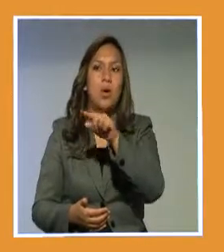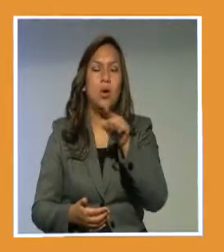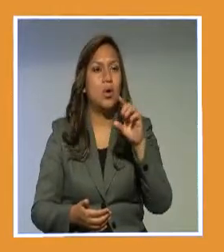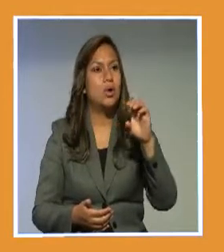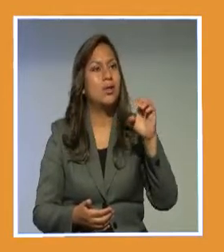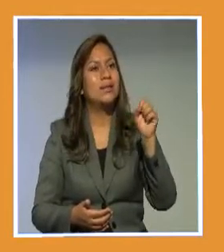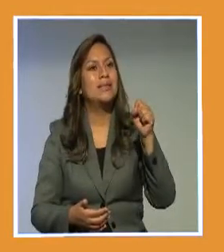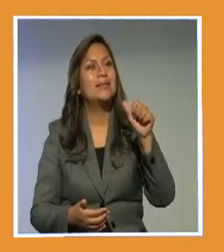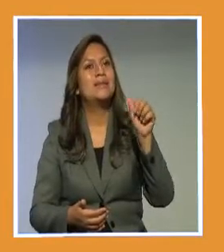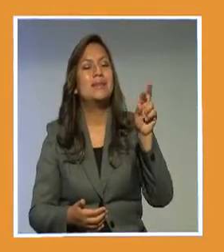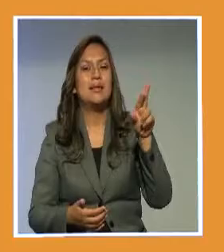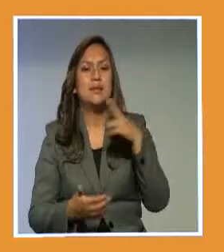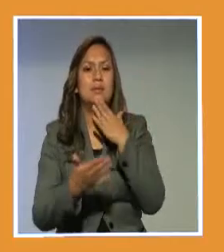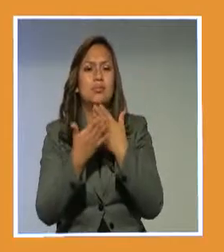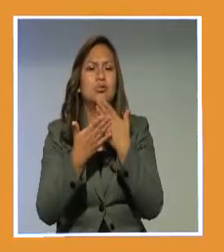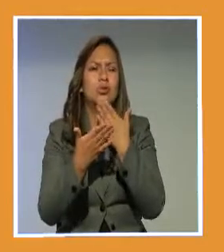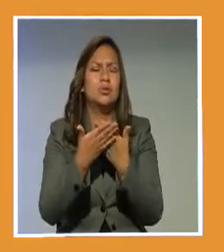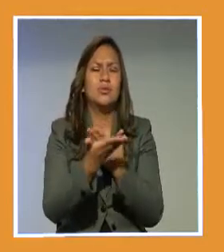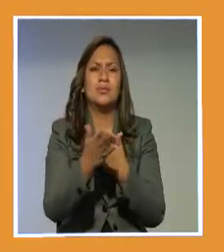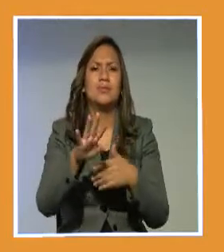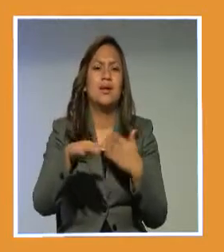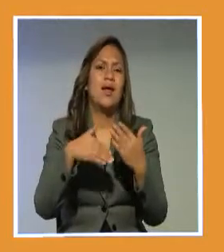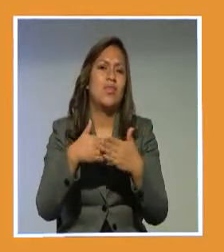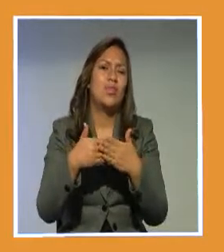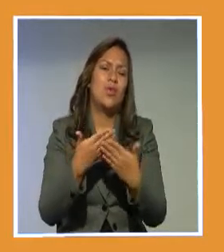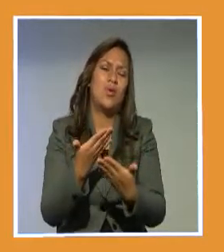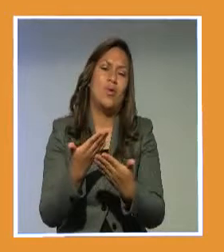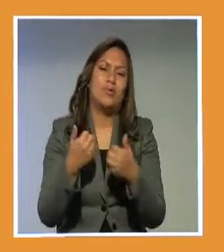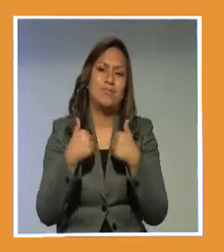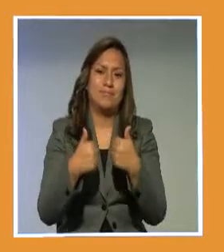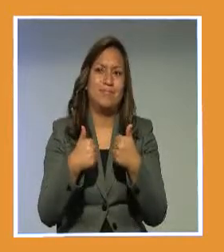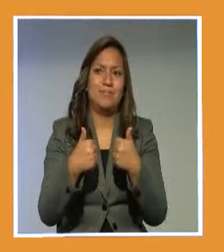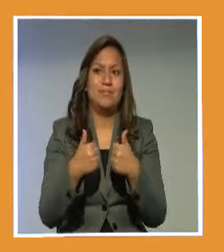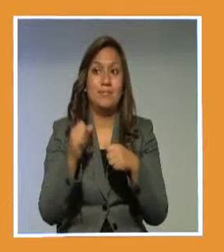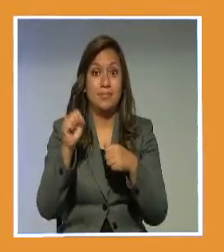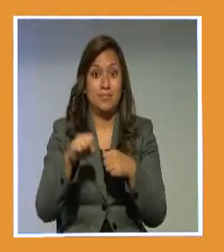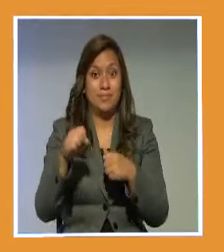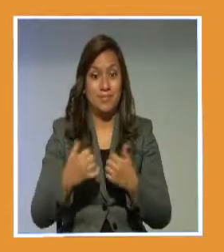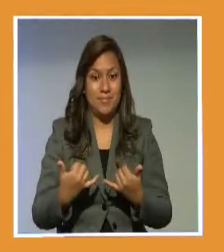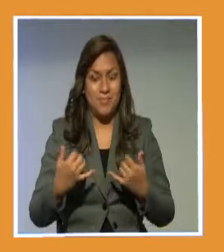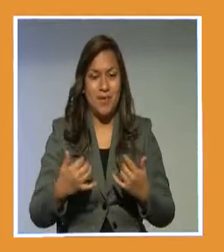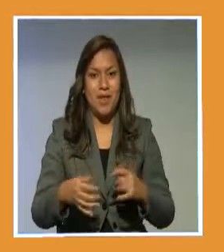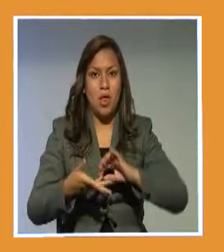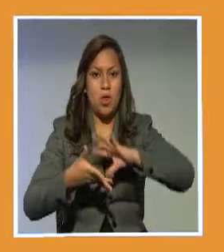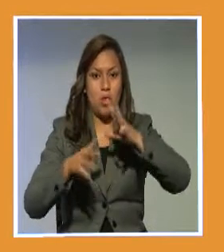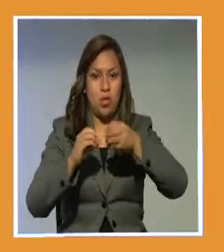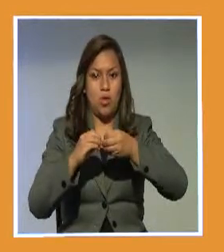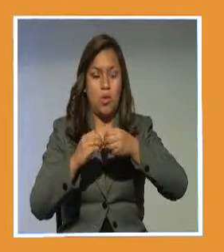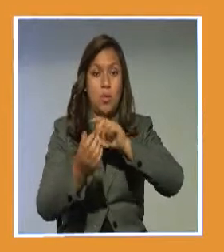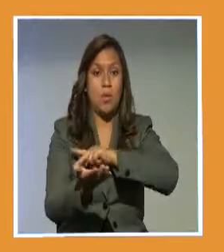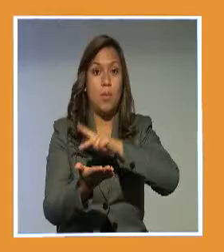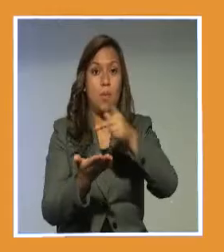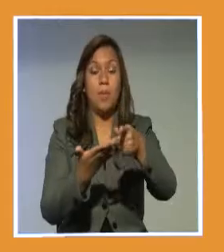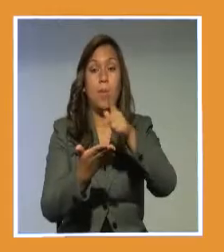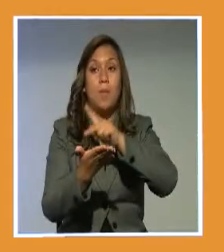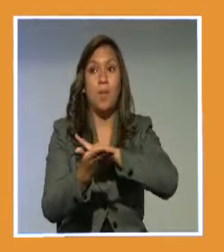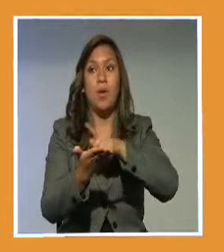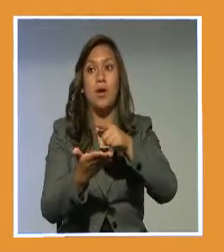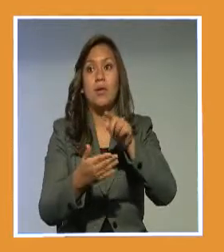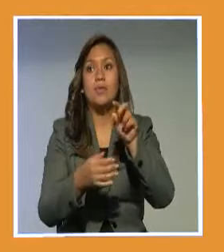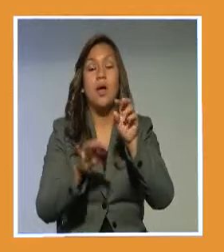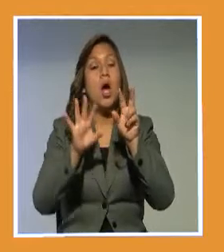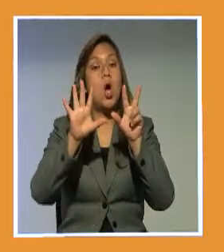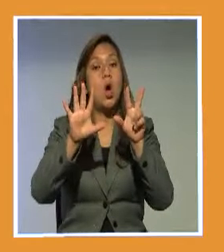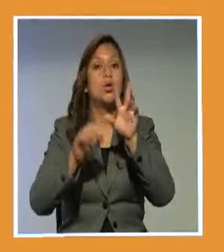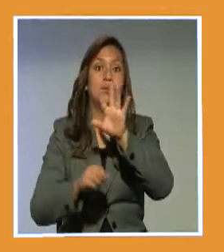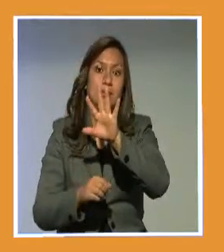compañeros de la radio y de la televisión de la Asamblea Nacional. Hoy estamos viviendo un programa, nuestro número 85 del Contigo de Ley. Este